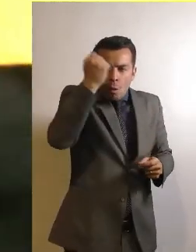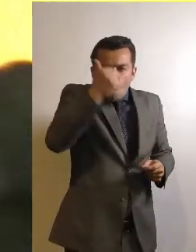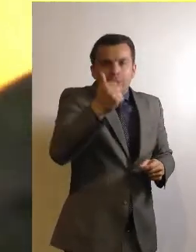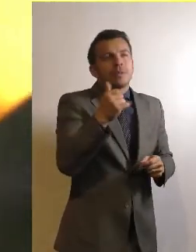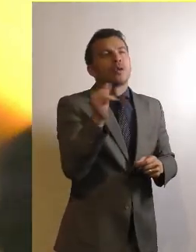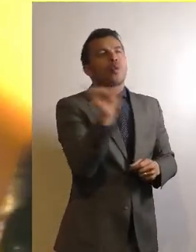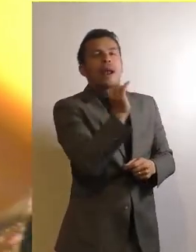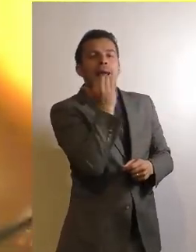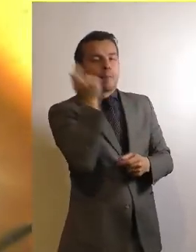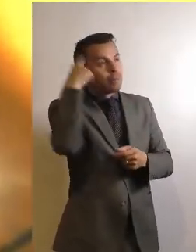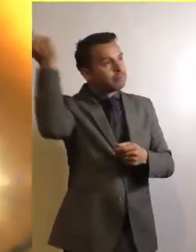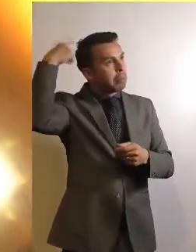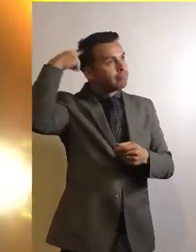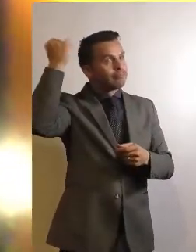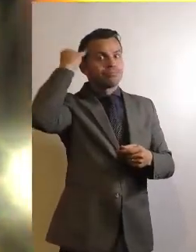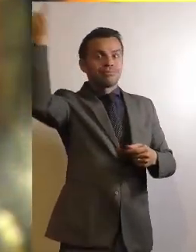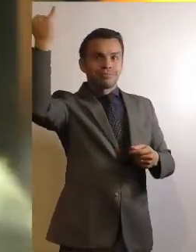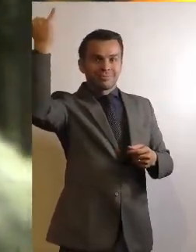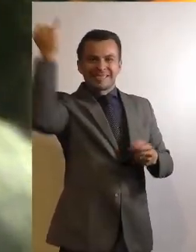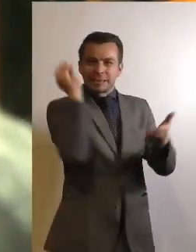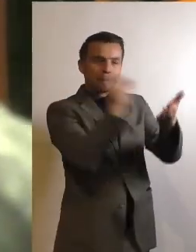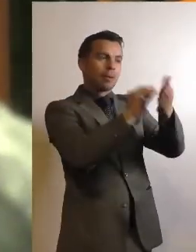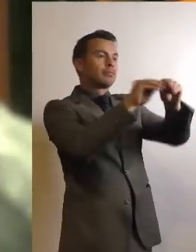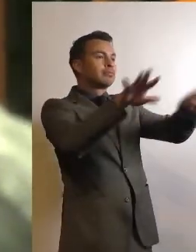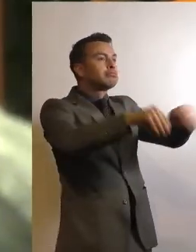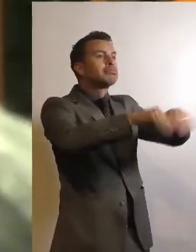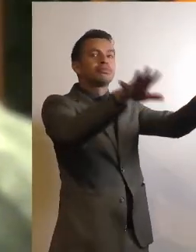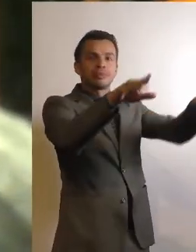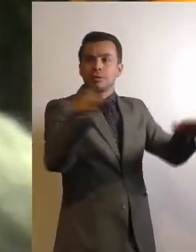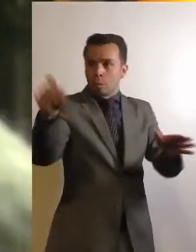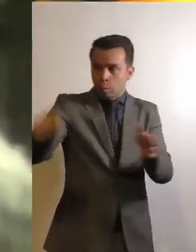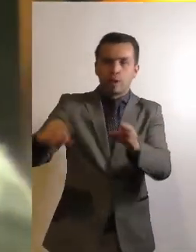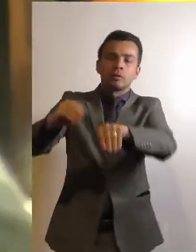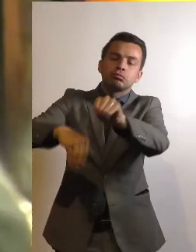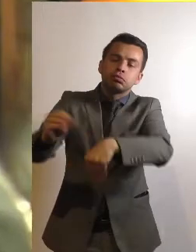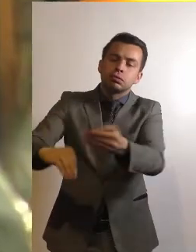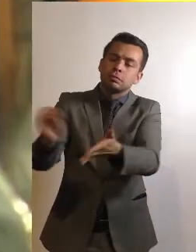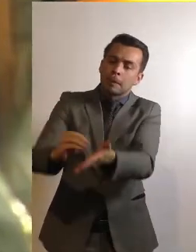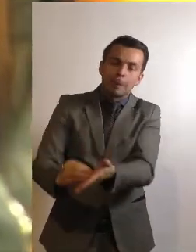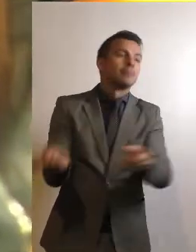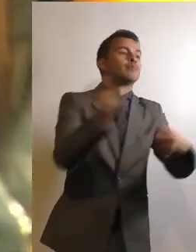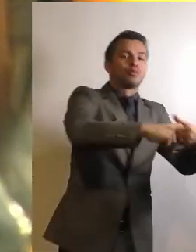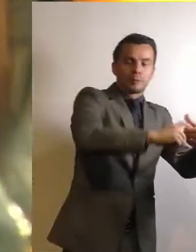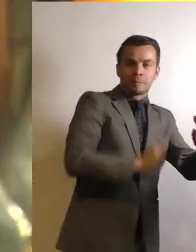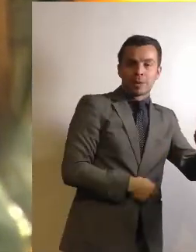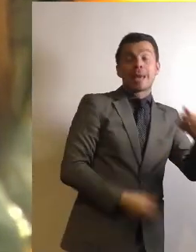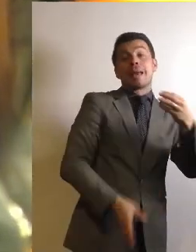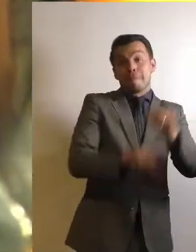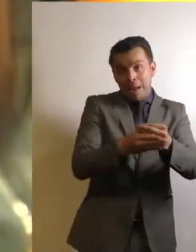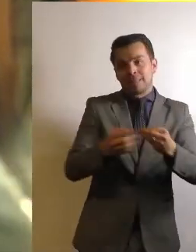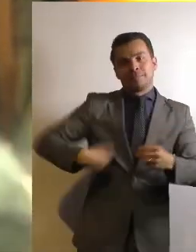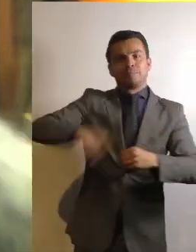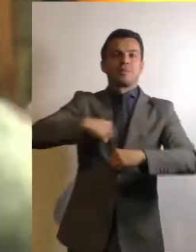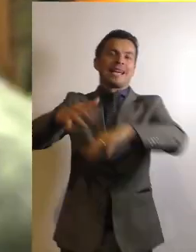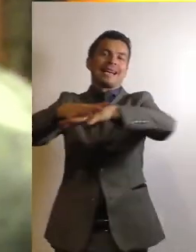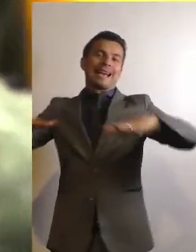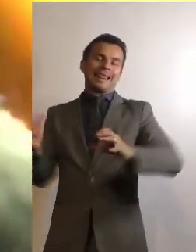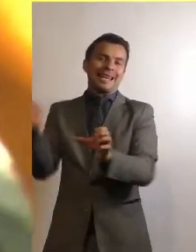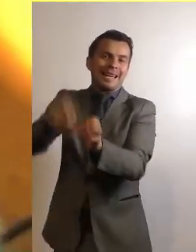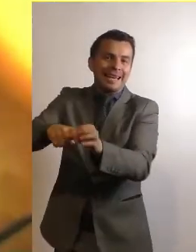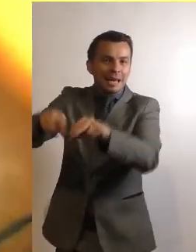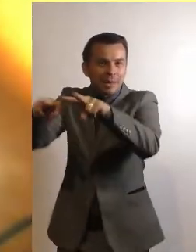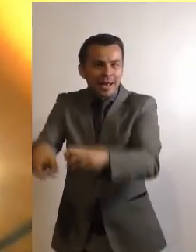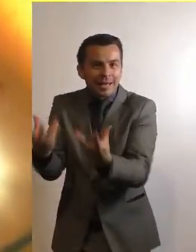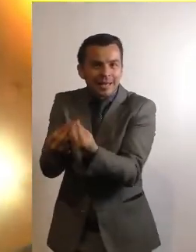como Universidad del Bosque, estamos vinculados a la Red Colombiana de Semilleros de Investigación. Por otra parte, también con el programa de